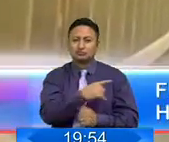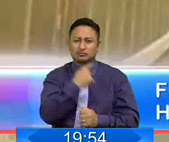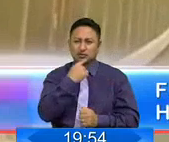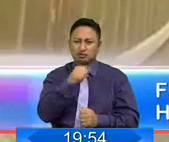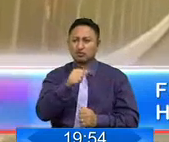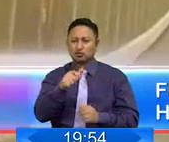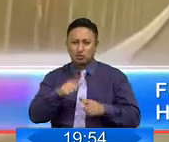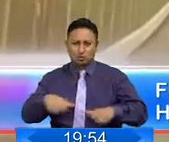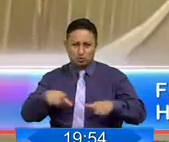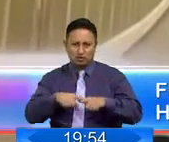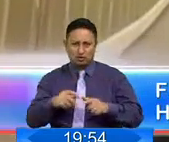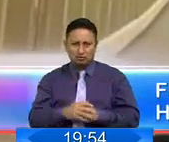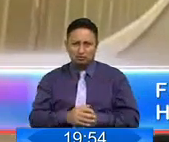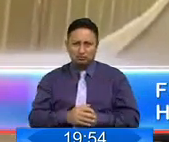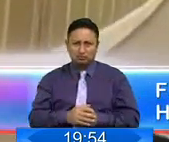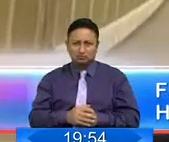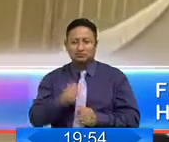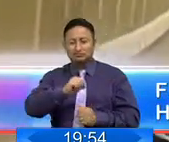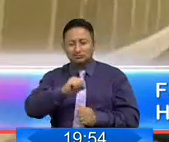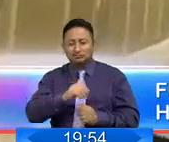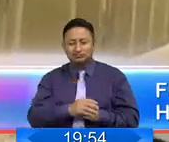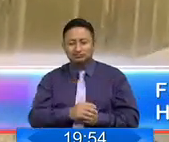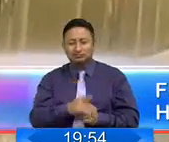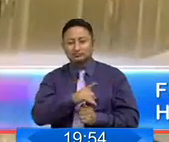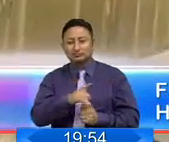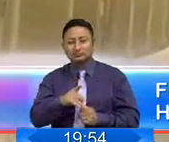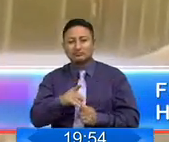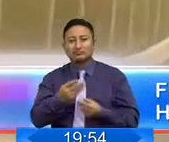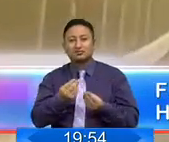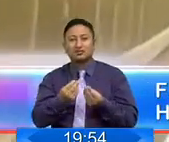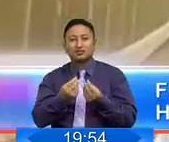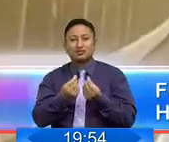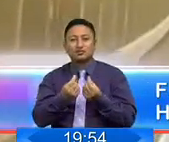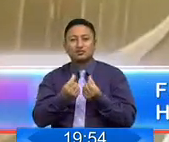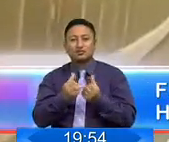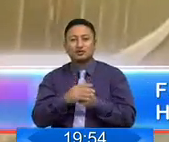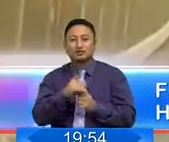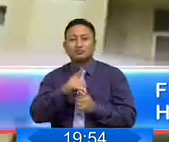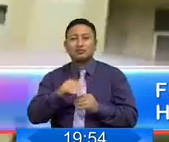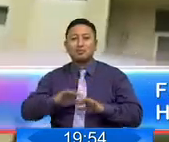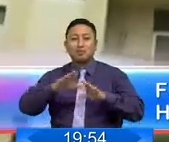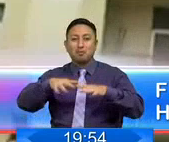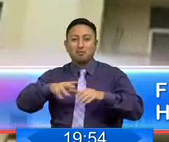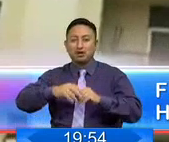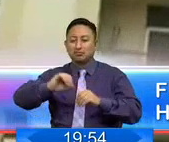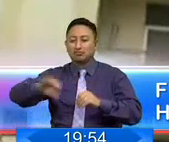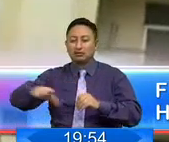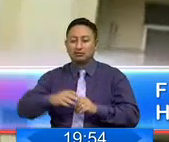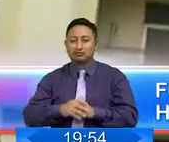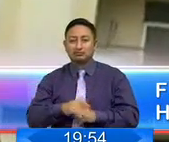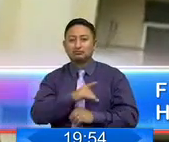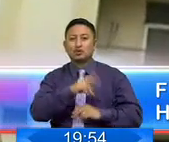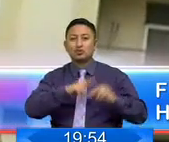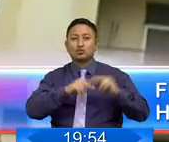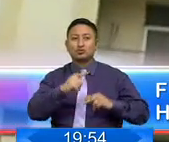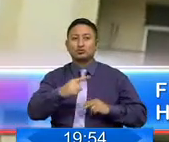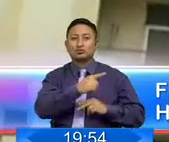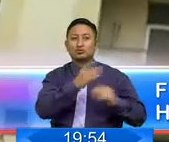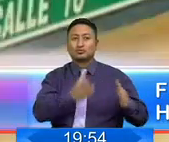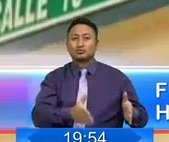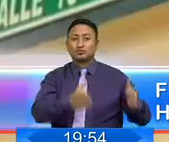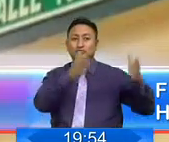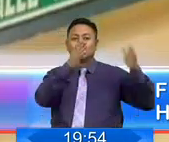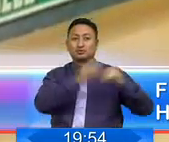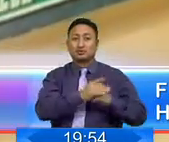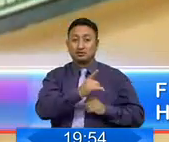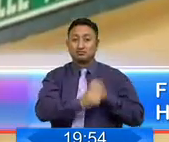manifestó usted antes? Sí, que una parte las cenizas lo vaya a dejar en el mar. Vela construyó además el edificio donde vivió